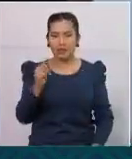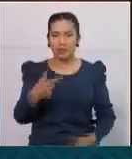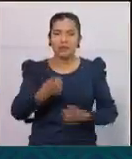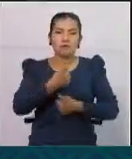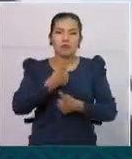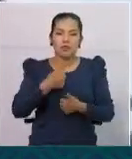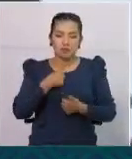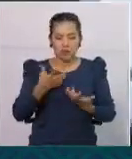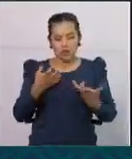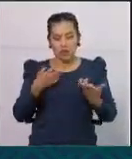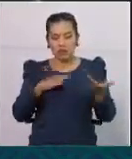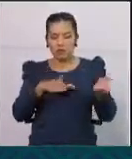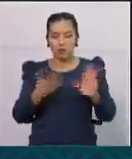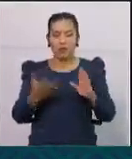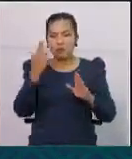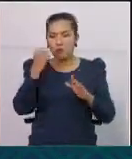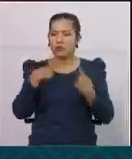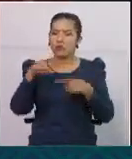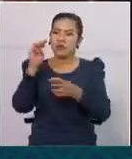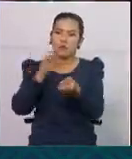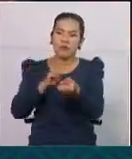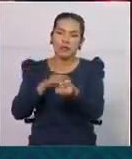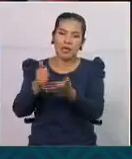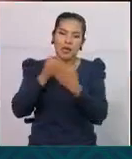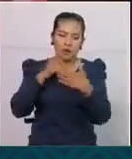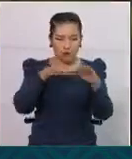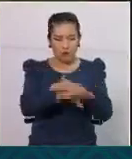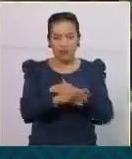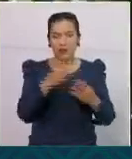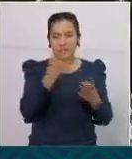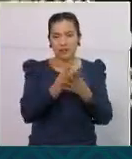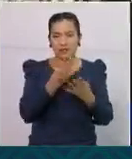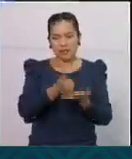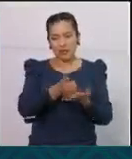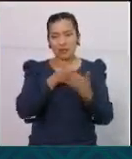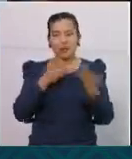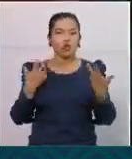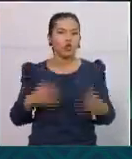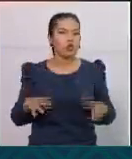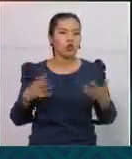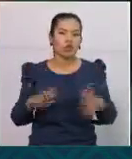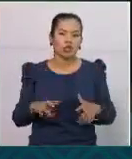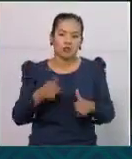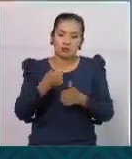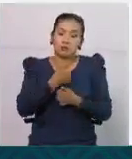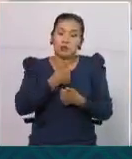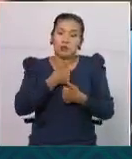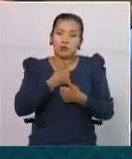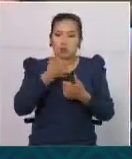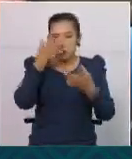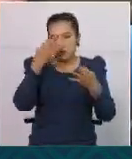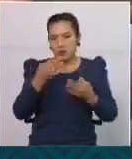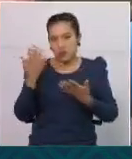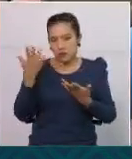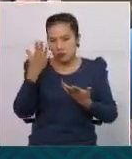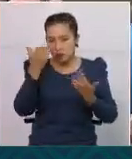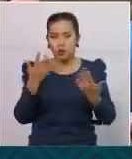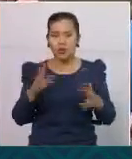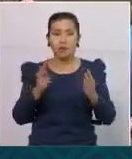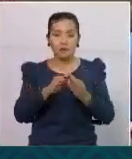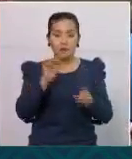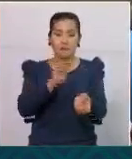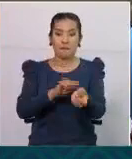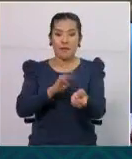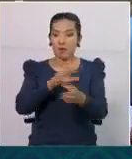su vida, puesto que impide ser atendido por médicos en Chonchocoro. Se puede tomar como un atentado contra su vida. ¿Doctora? Porque en realidad